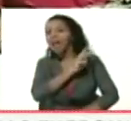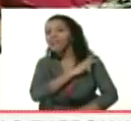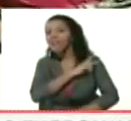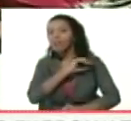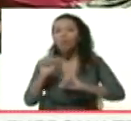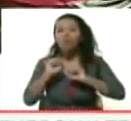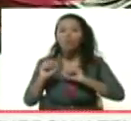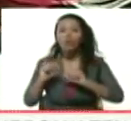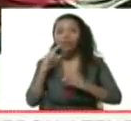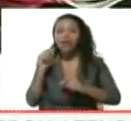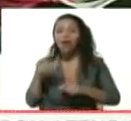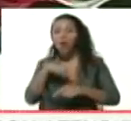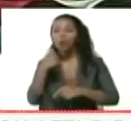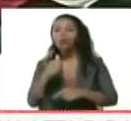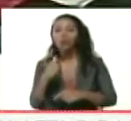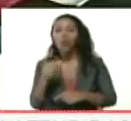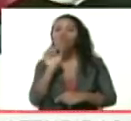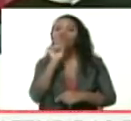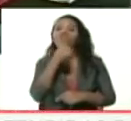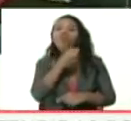que Ramos Alú? Yo no me acuerdo.